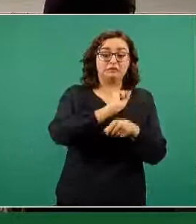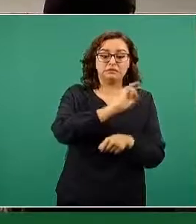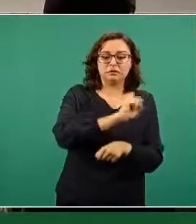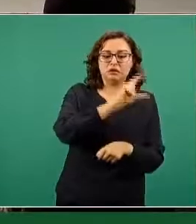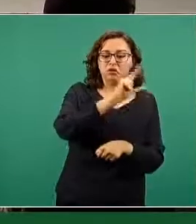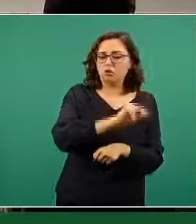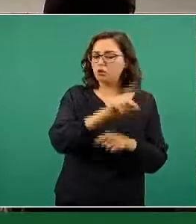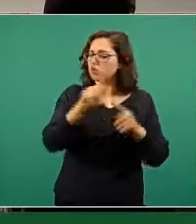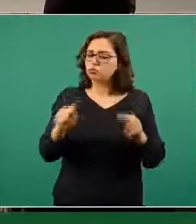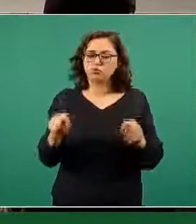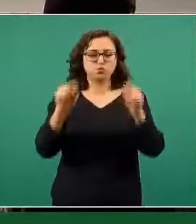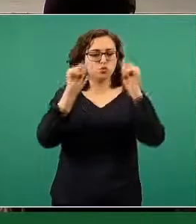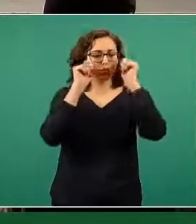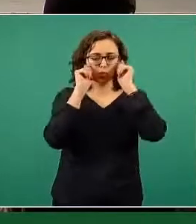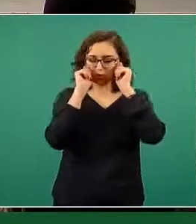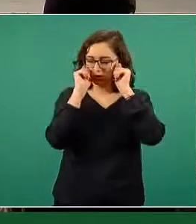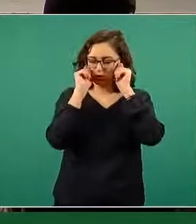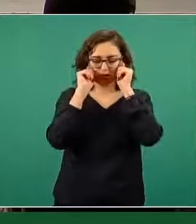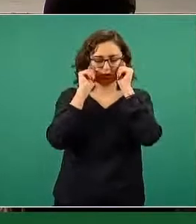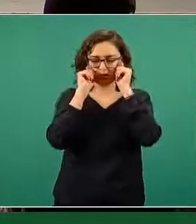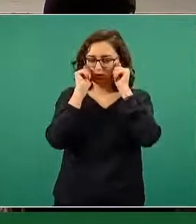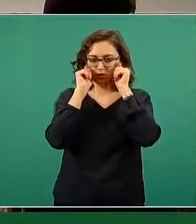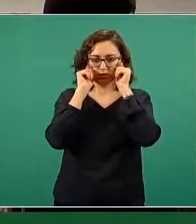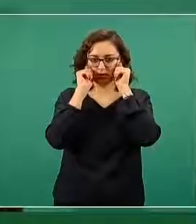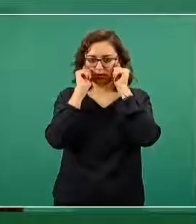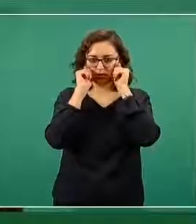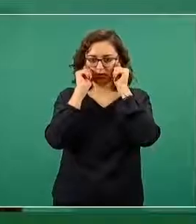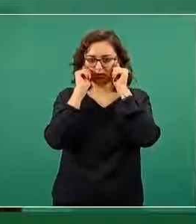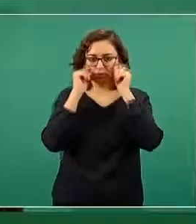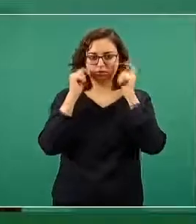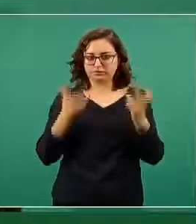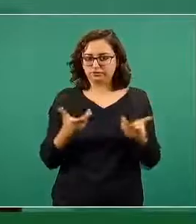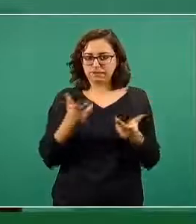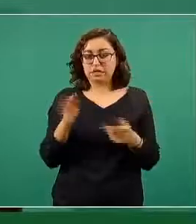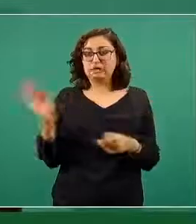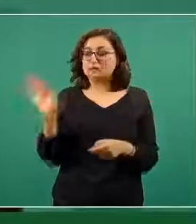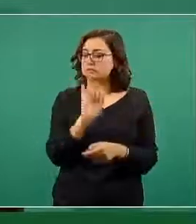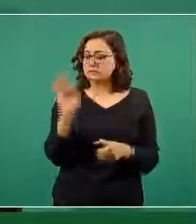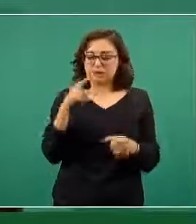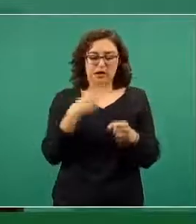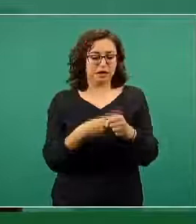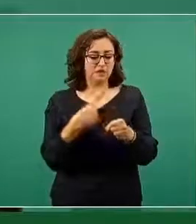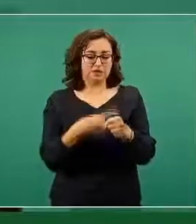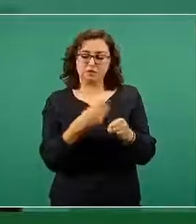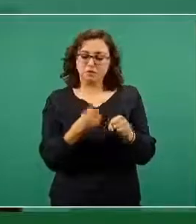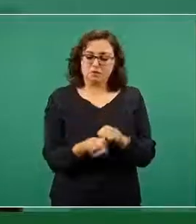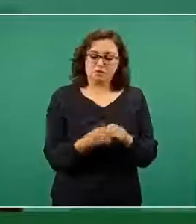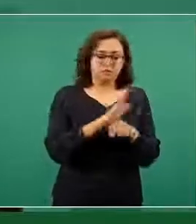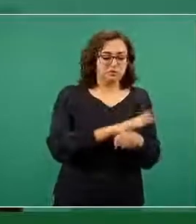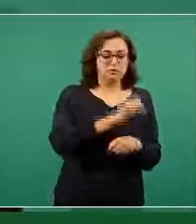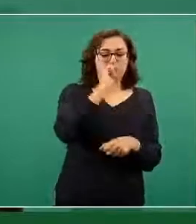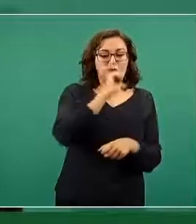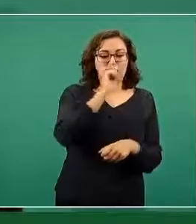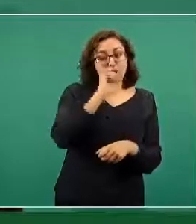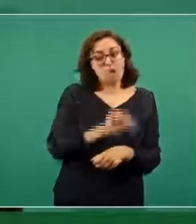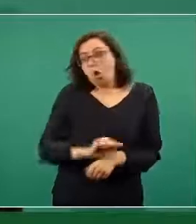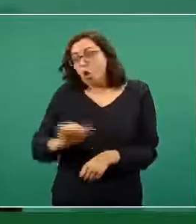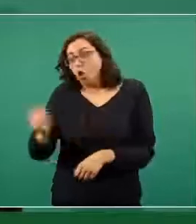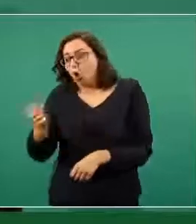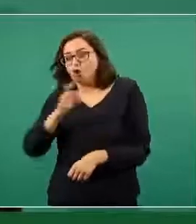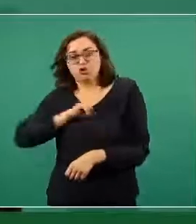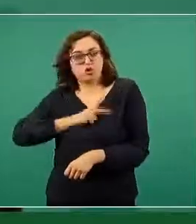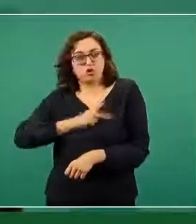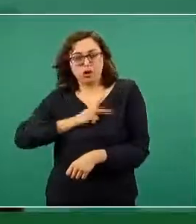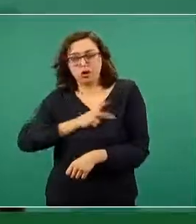resultado positivo o negativo a coronavirus, a SARS-CoV-2, se debe de cuidar. Es una enfermedad, o sea, si es